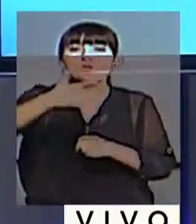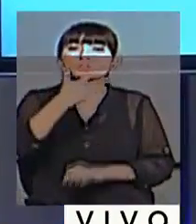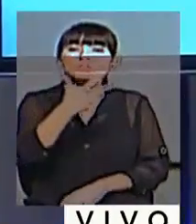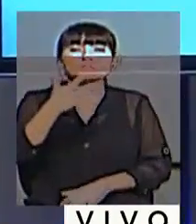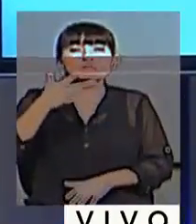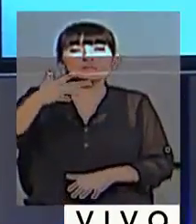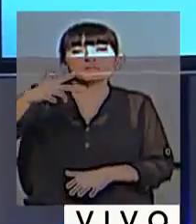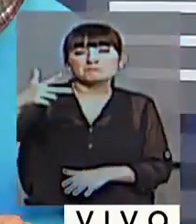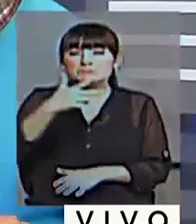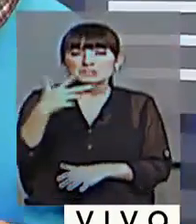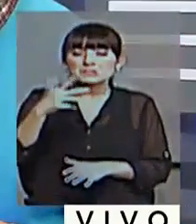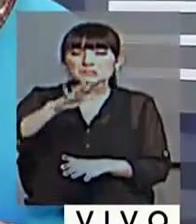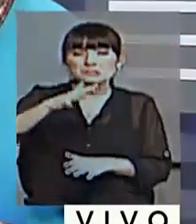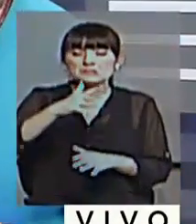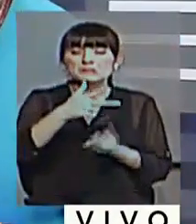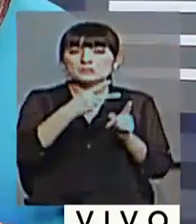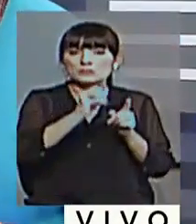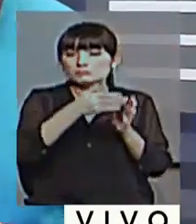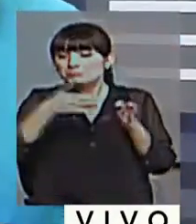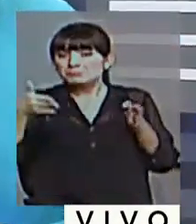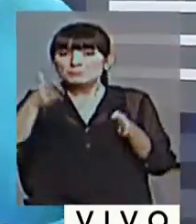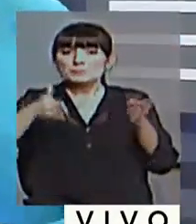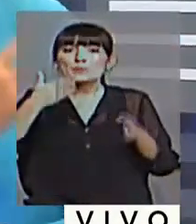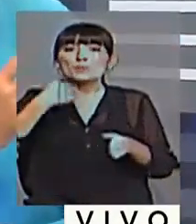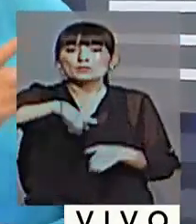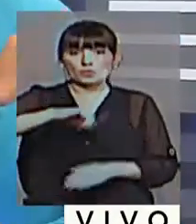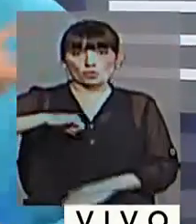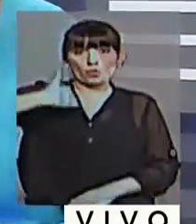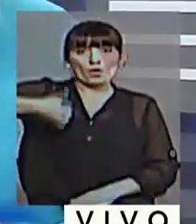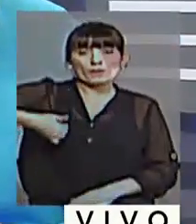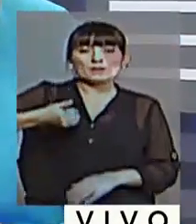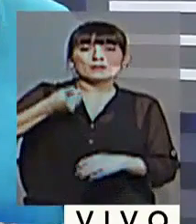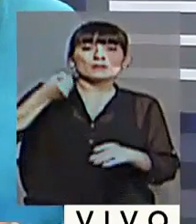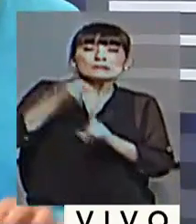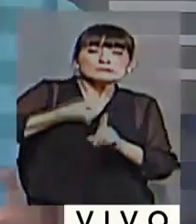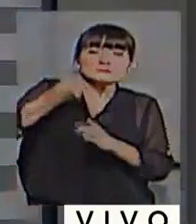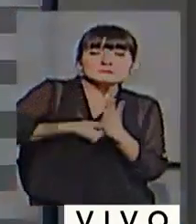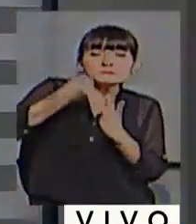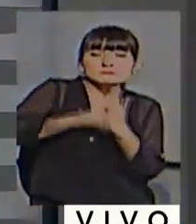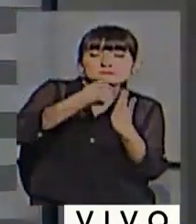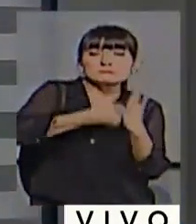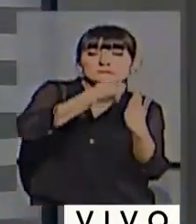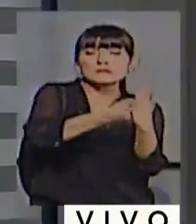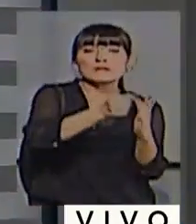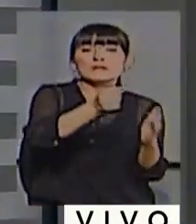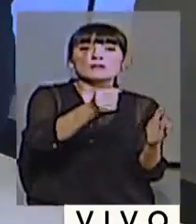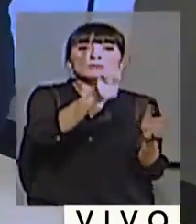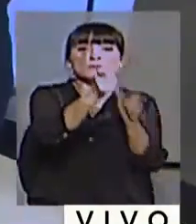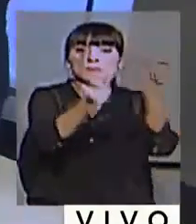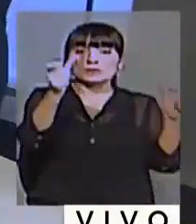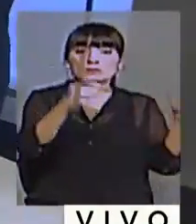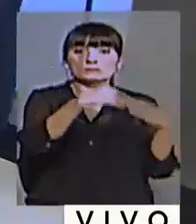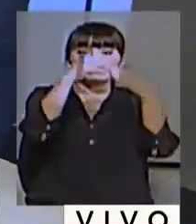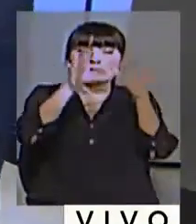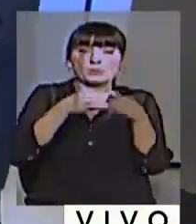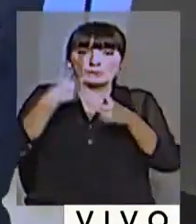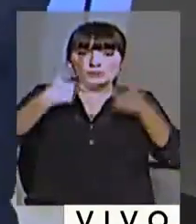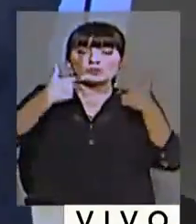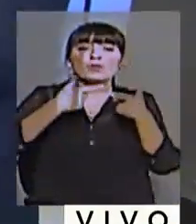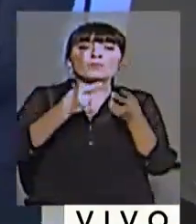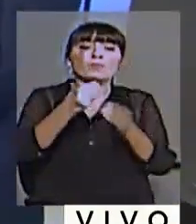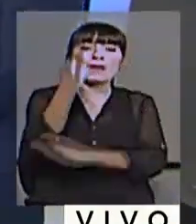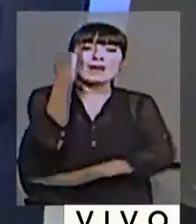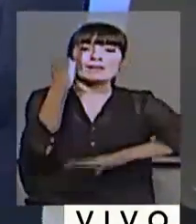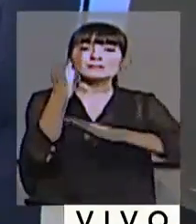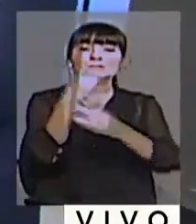sindicatos forzamos a las dirigencias de nuestros partidos a trabajar juntos, porque no querían hacerlo, sobre la base de la diversidad. Y lo que enfrentamos hoy